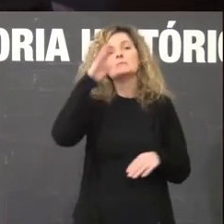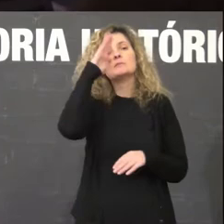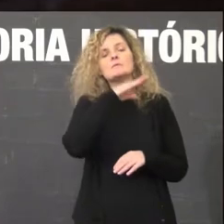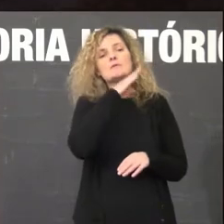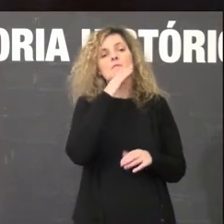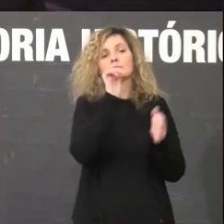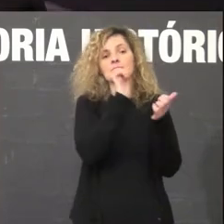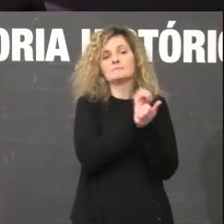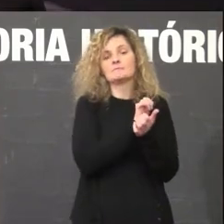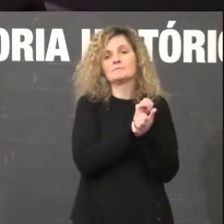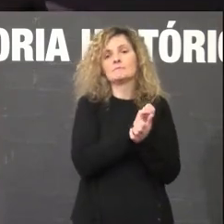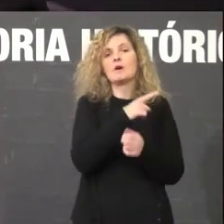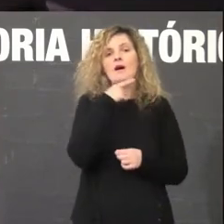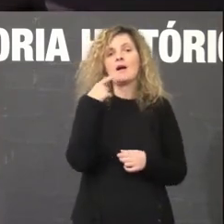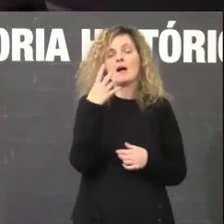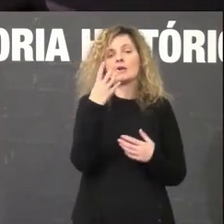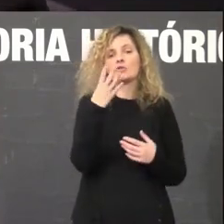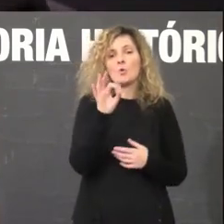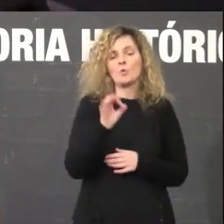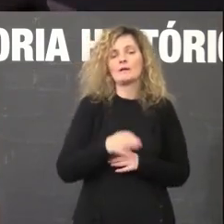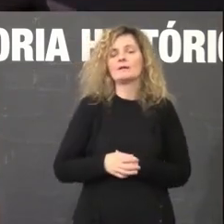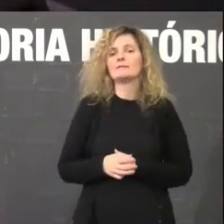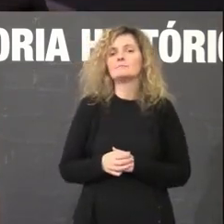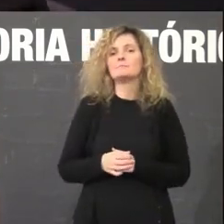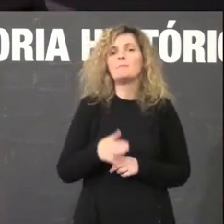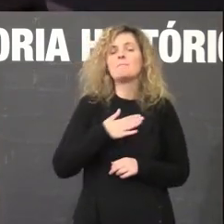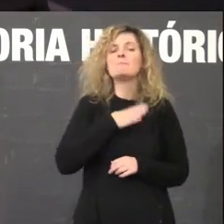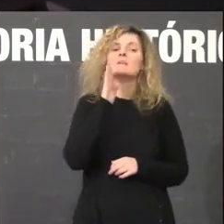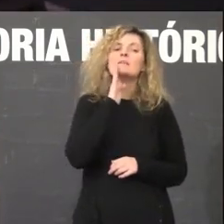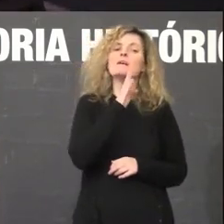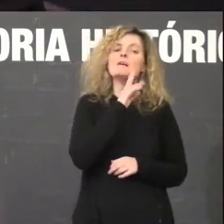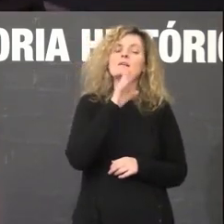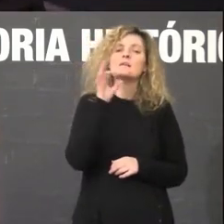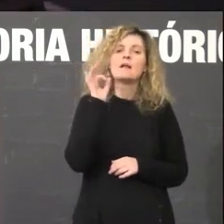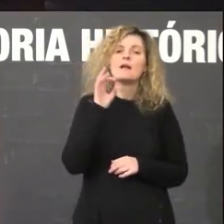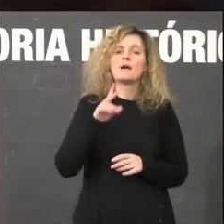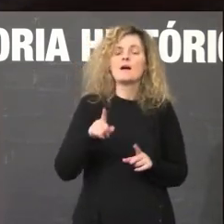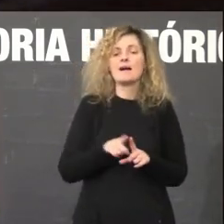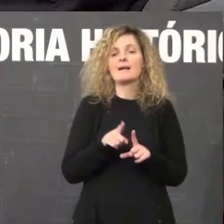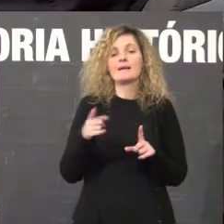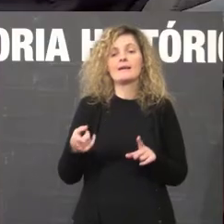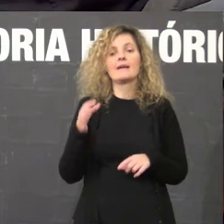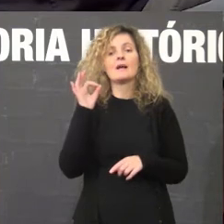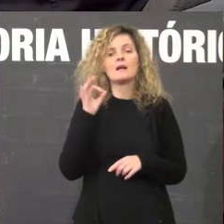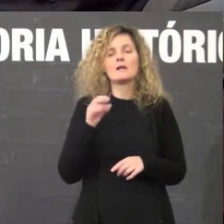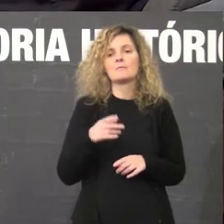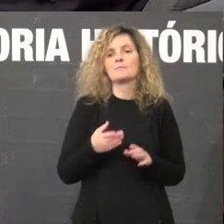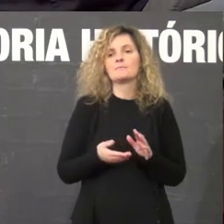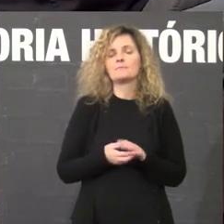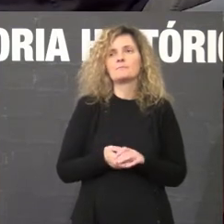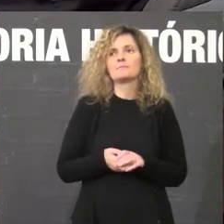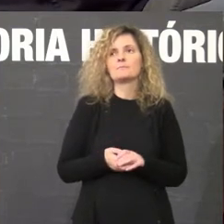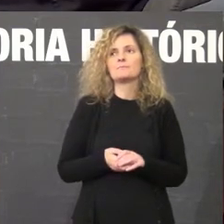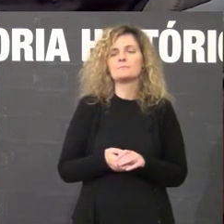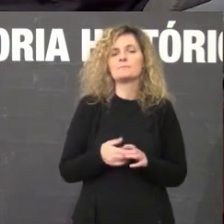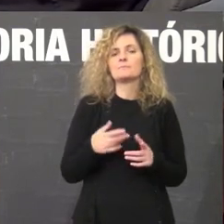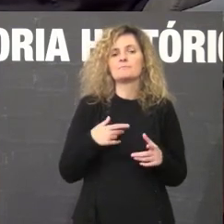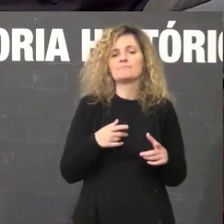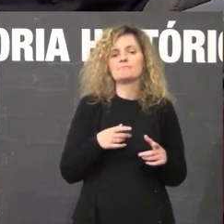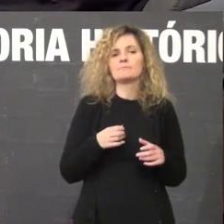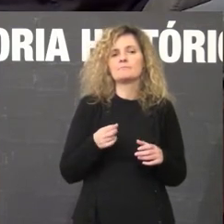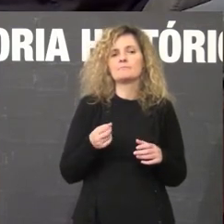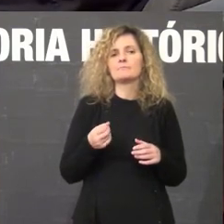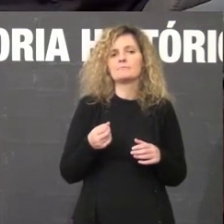son detidos, vos digo, nos anos 40, miña nai e miña irmá pasan a ser